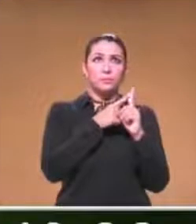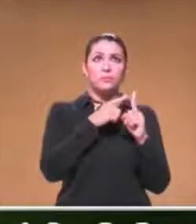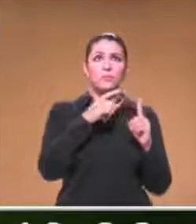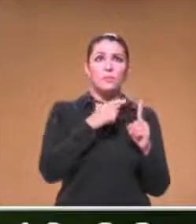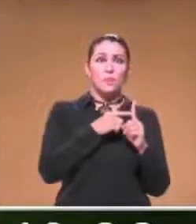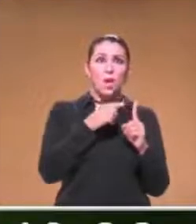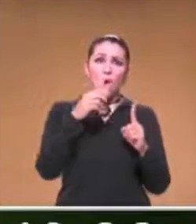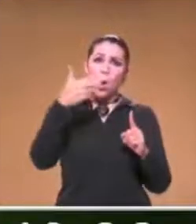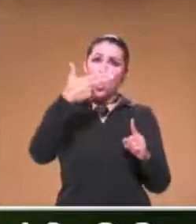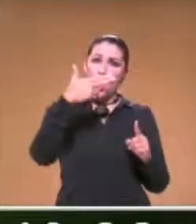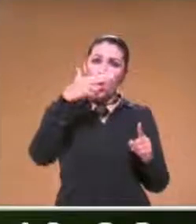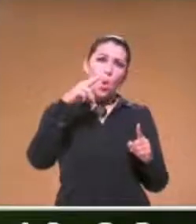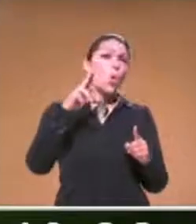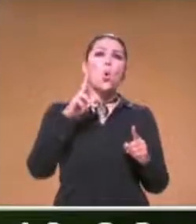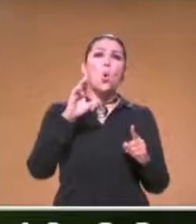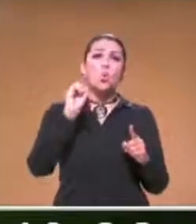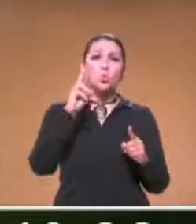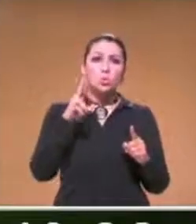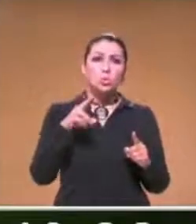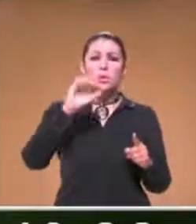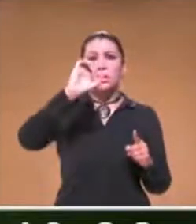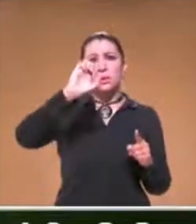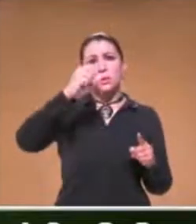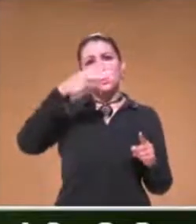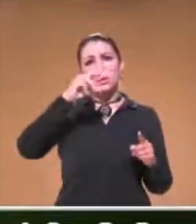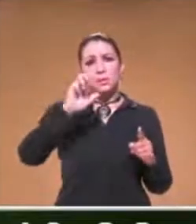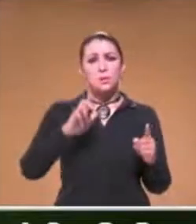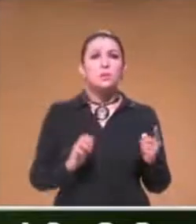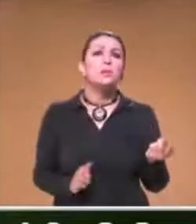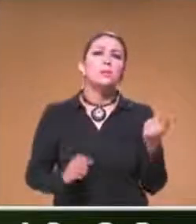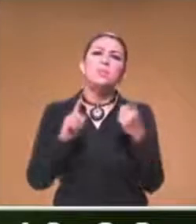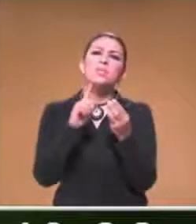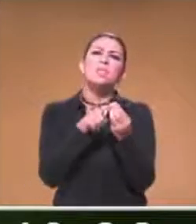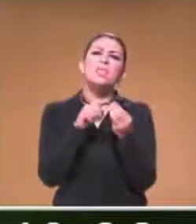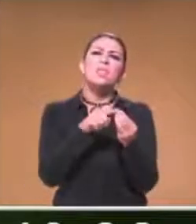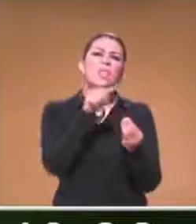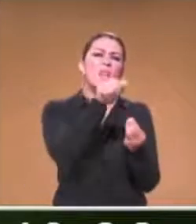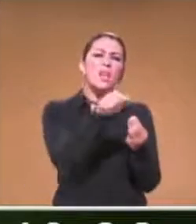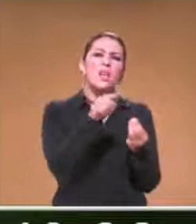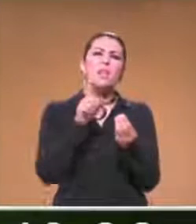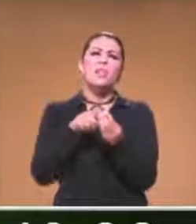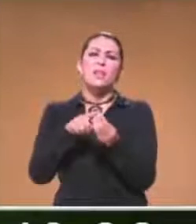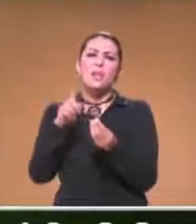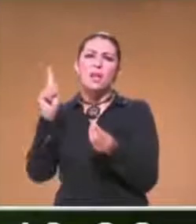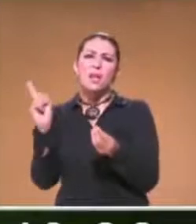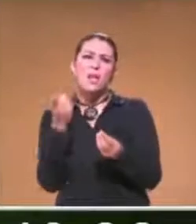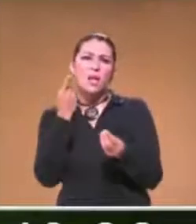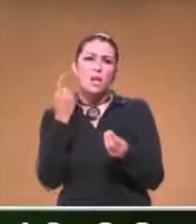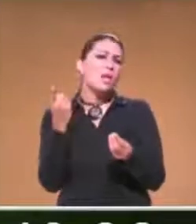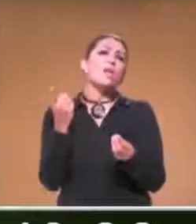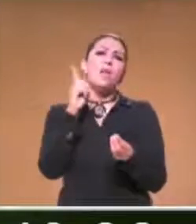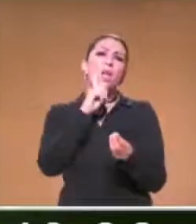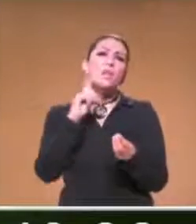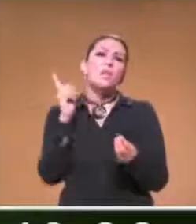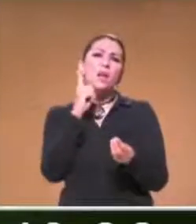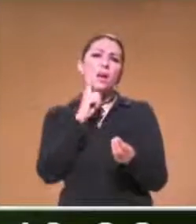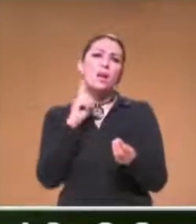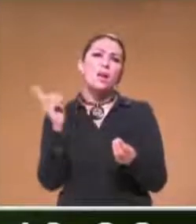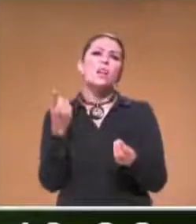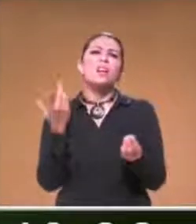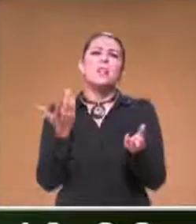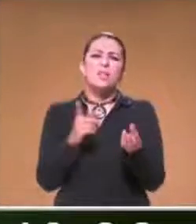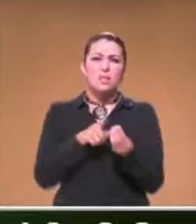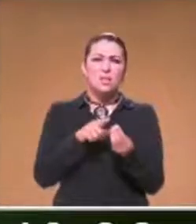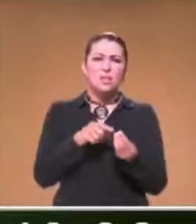she? ¿Quién es ella? Puede ser también Who's he? ¿Quién es él? Si yo quiero preguntar directamente, porque